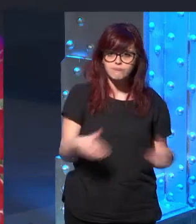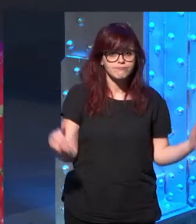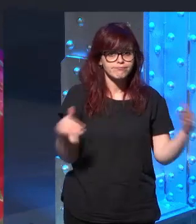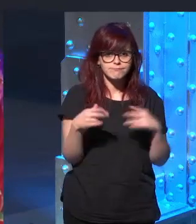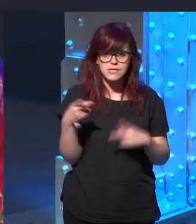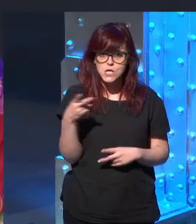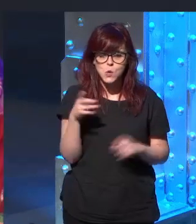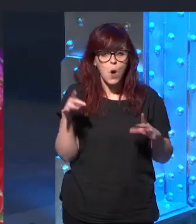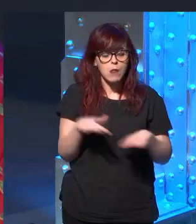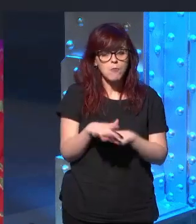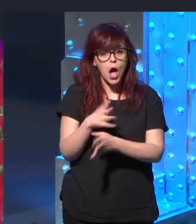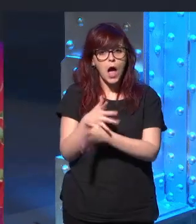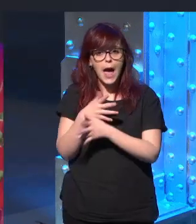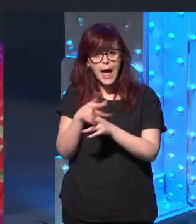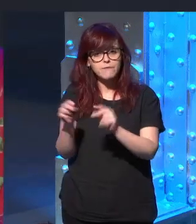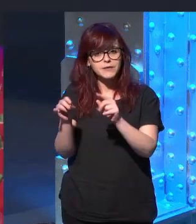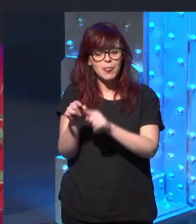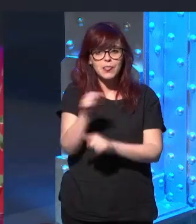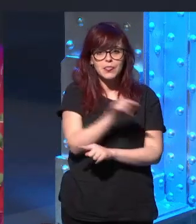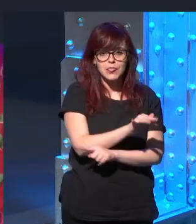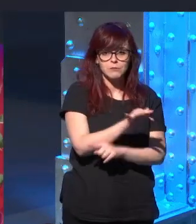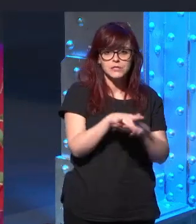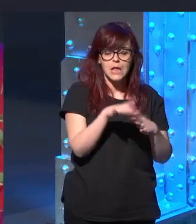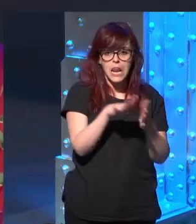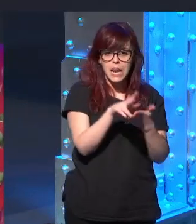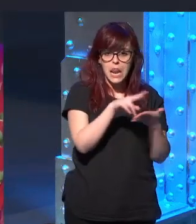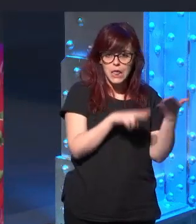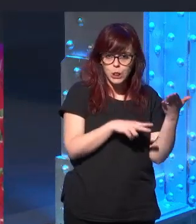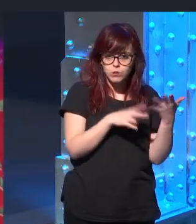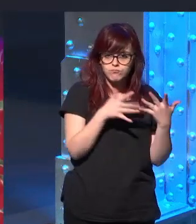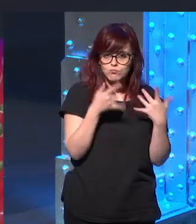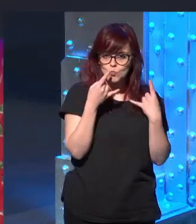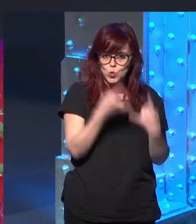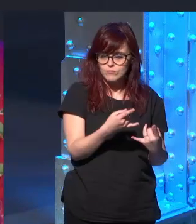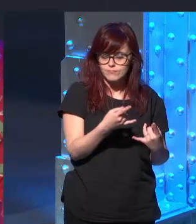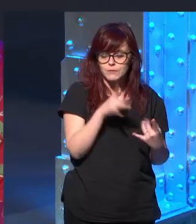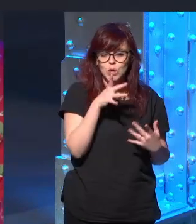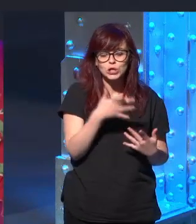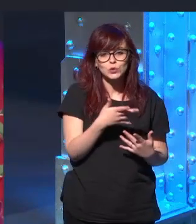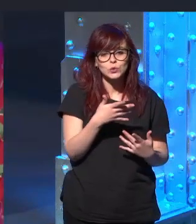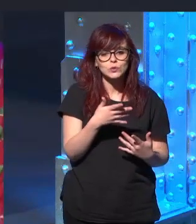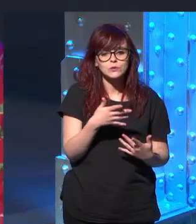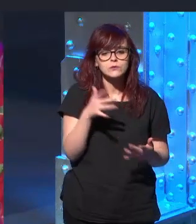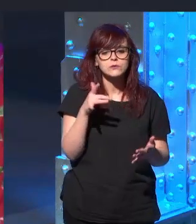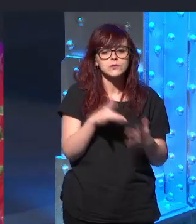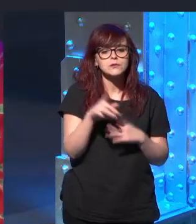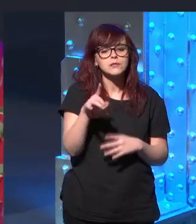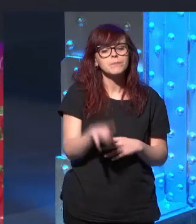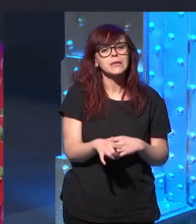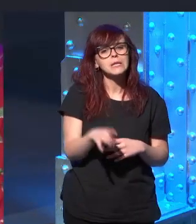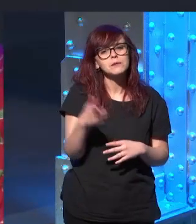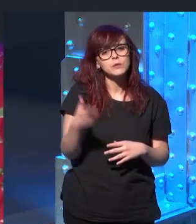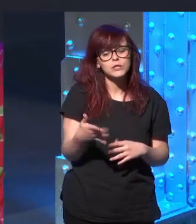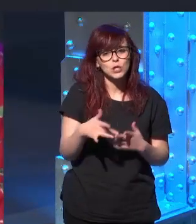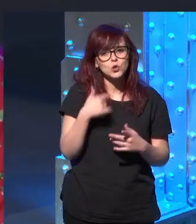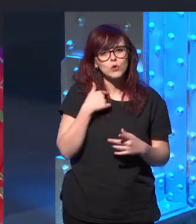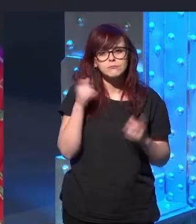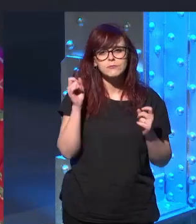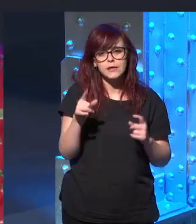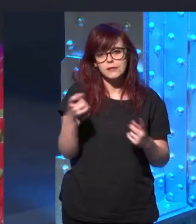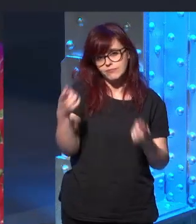rato de jugar, pero también el rato de estar tranquila leyendo. Y en ese sentido, por ejemplo, es cierto que porque yo venía como